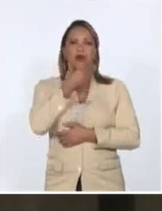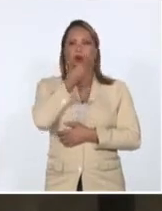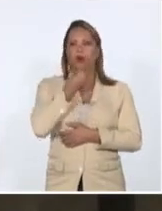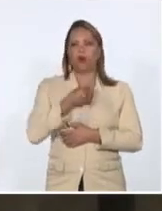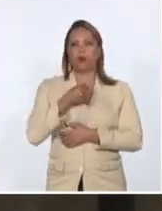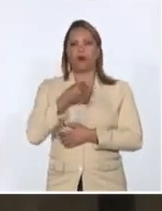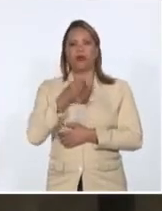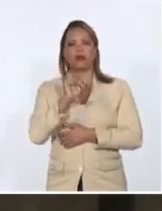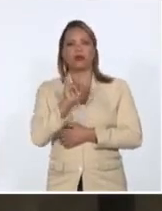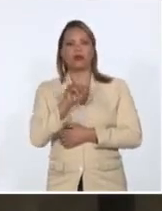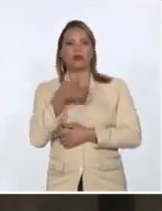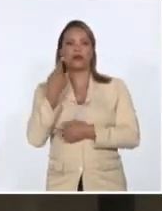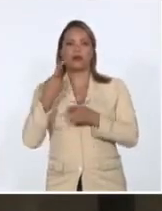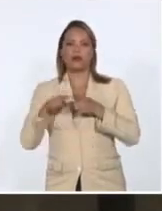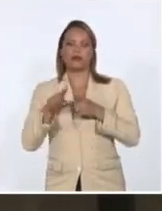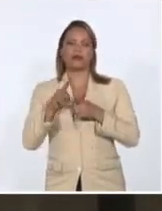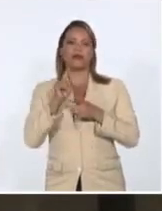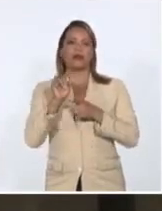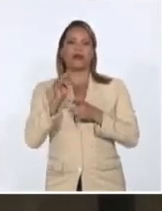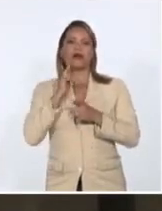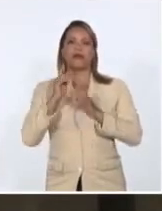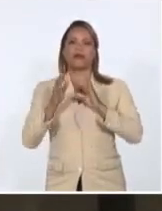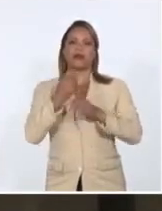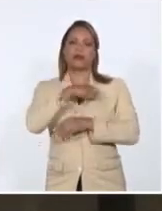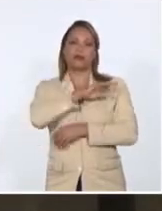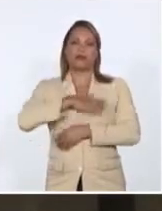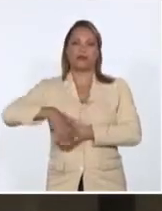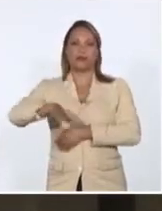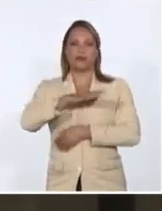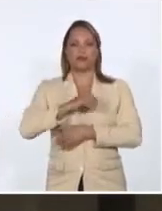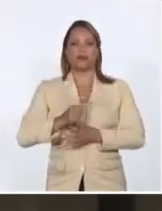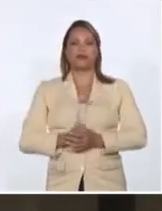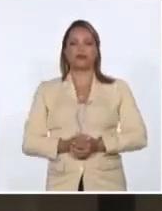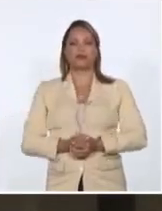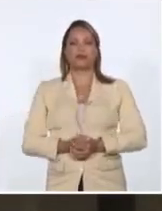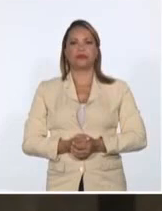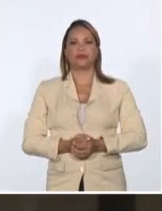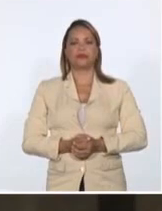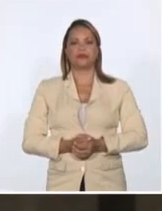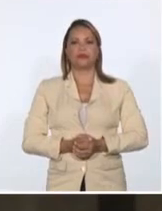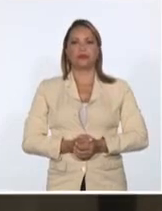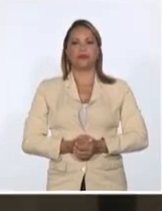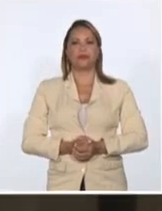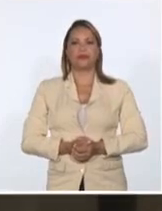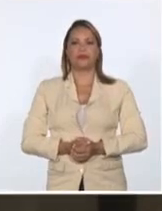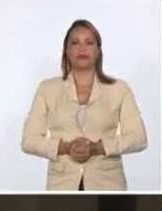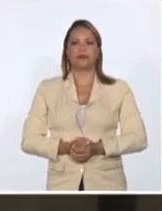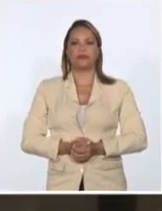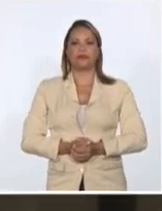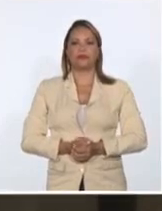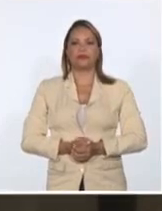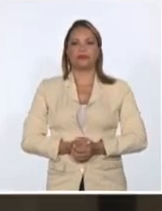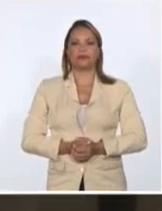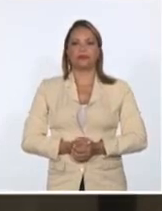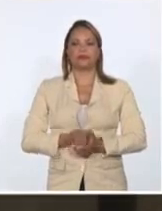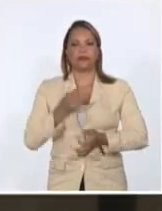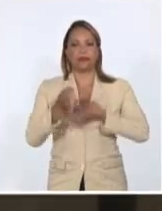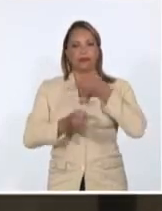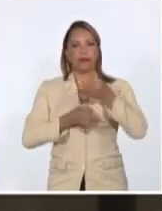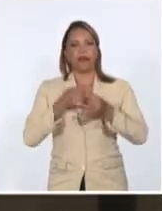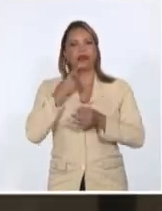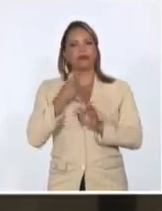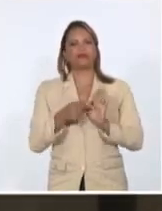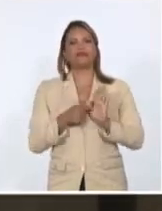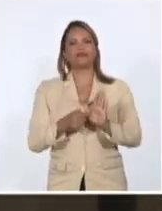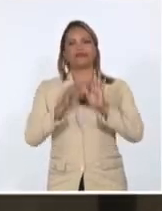a otros sectores de la población. Como se decía aquí, es una herramienta para mostrar resultados,